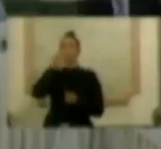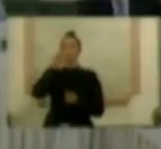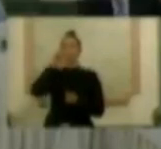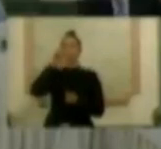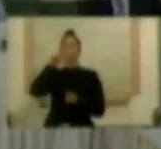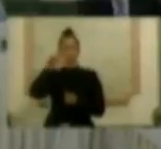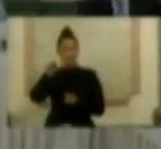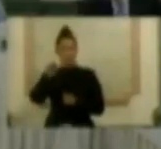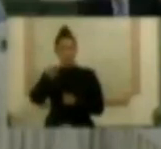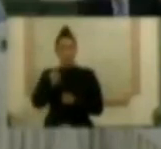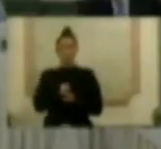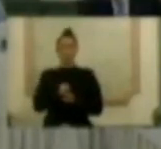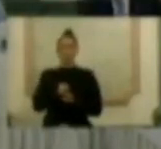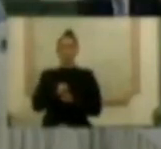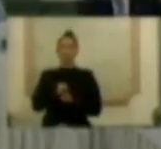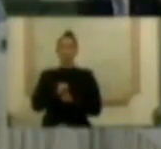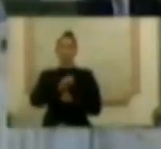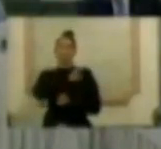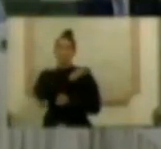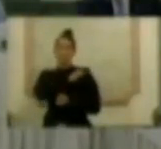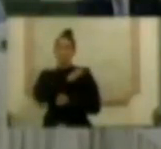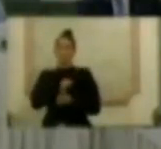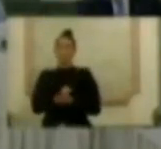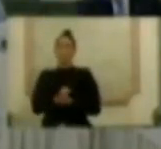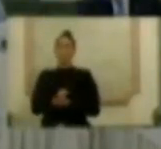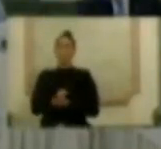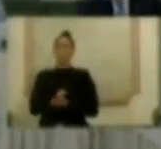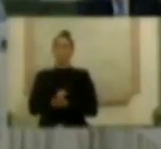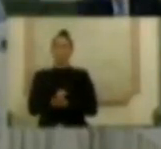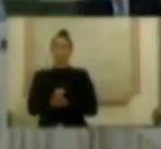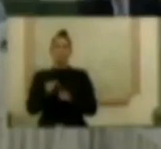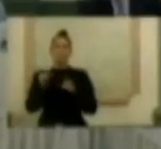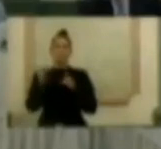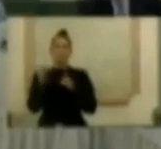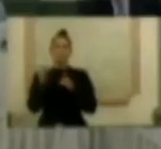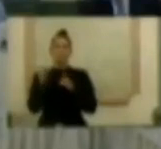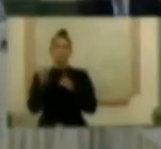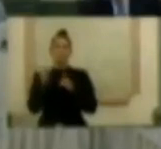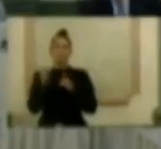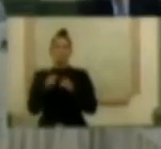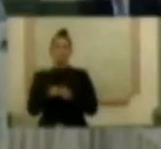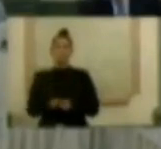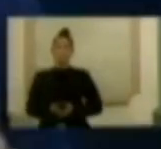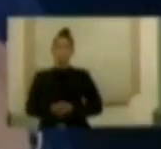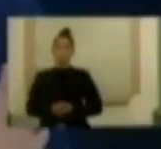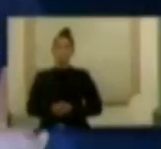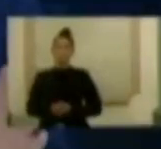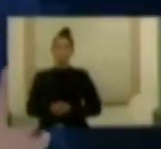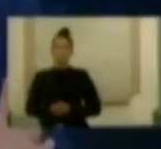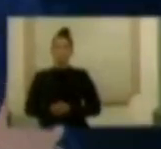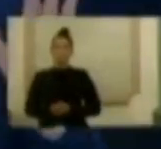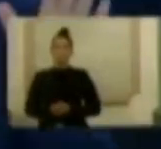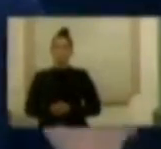queda establecidas por el anterior gobierno, hasta nuevo aviso se mantienen, pero yo pienso que son medidas muy positivas, de que serán